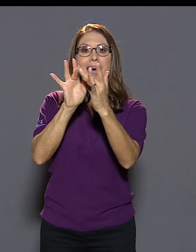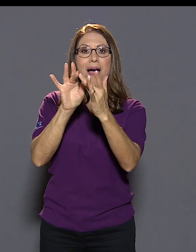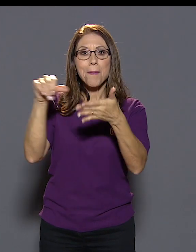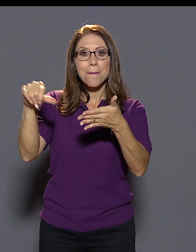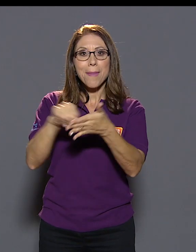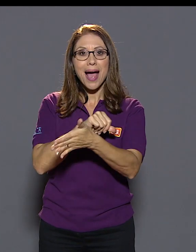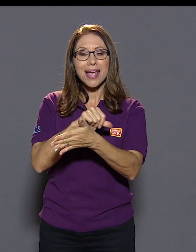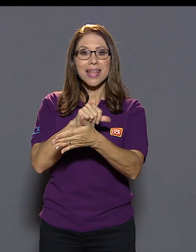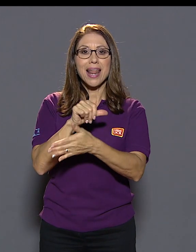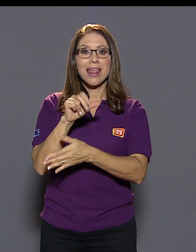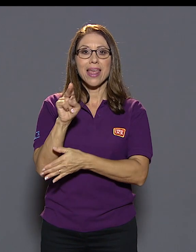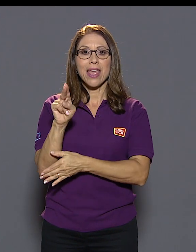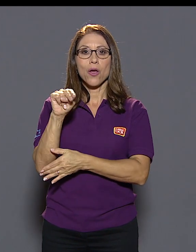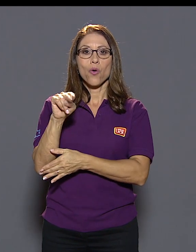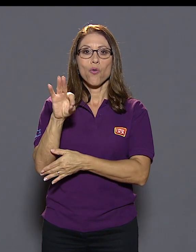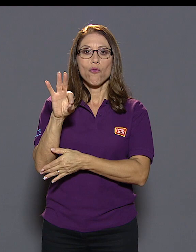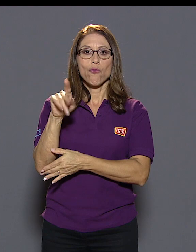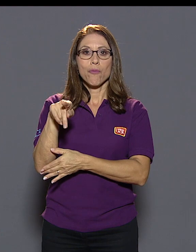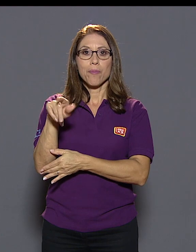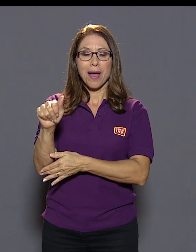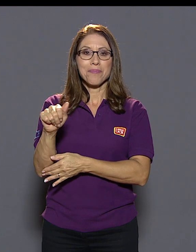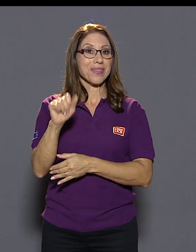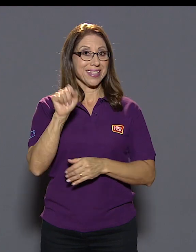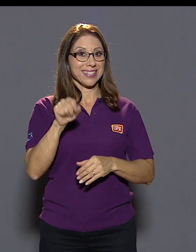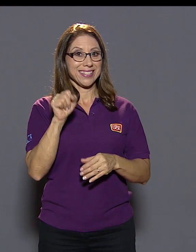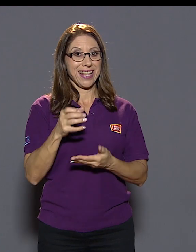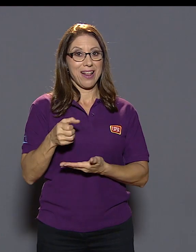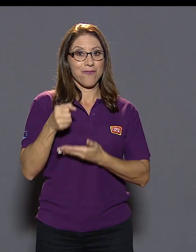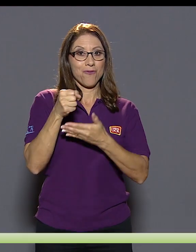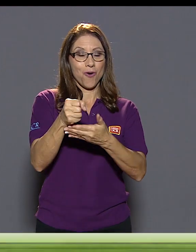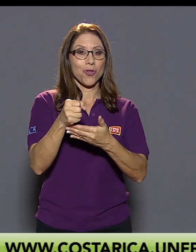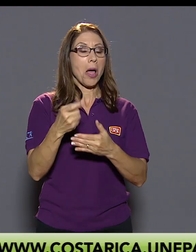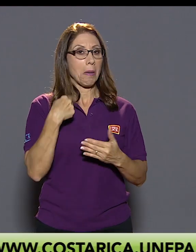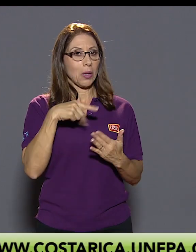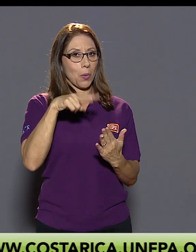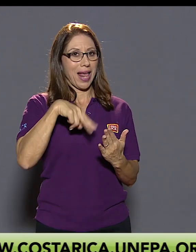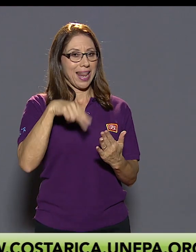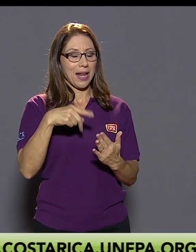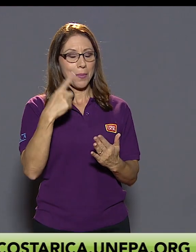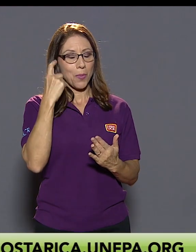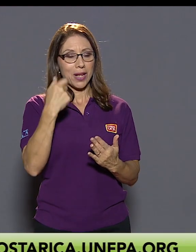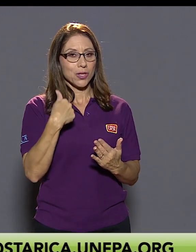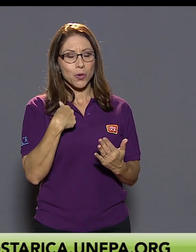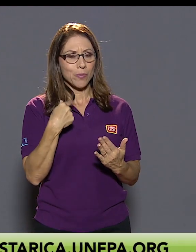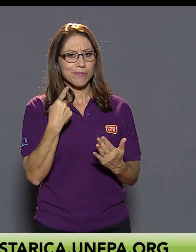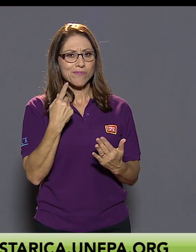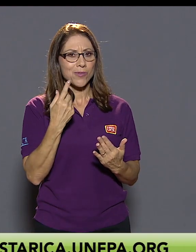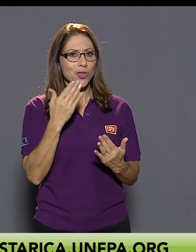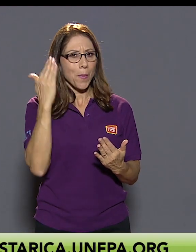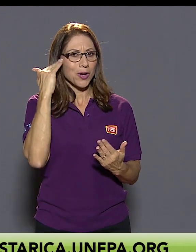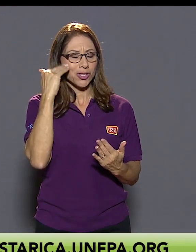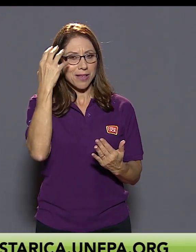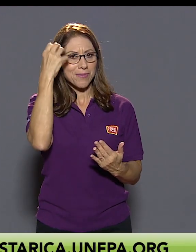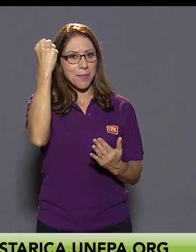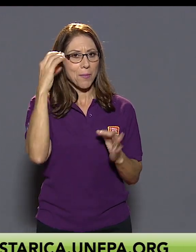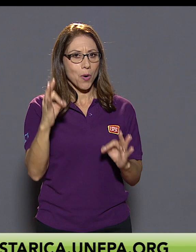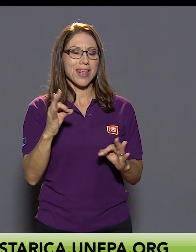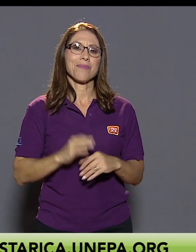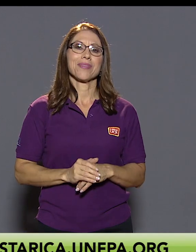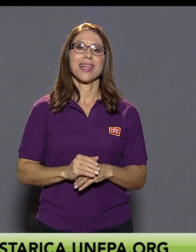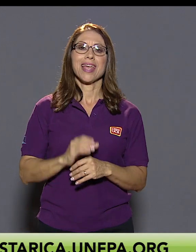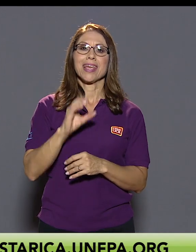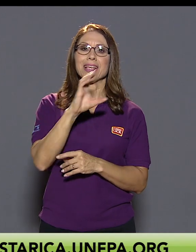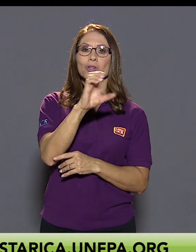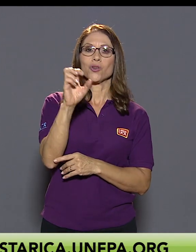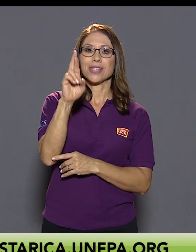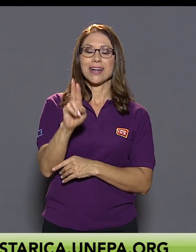de UFPA. Que el Fondo de Población de Naciones Unidas. Sí, voy a permitirme leérmelo porque no tengo claro bien, no me lo sé de memoria, que